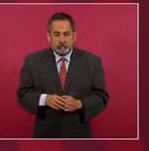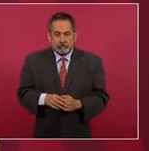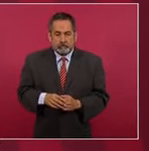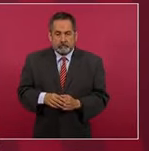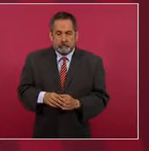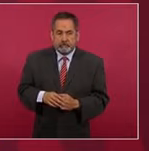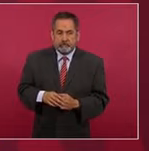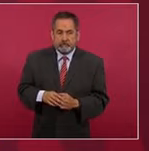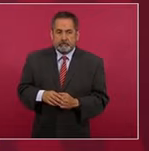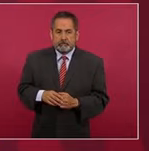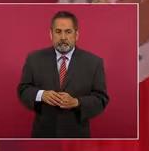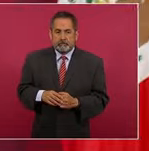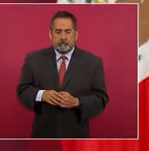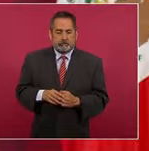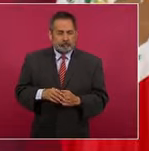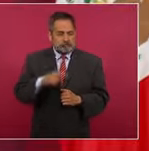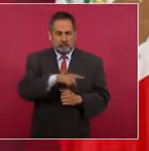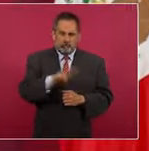de atención